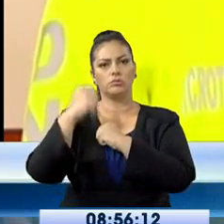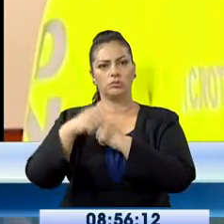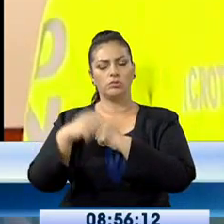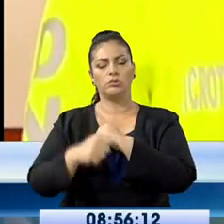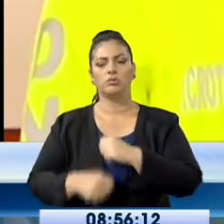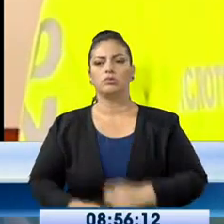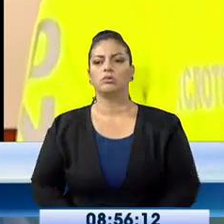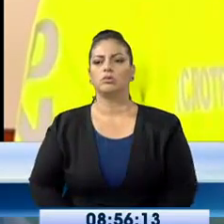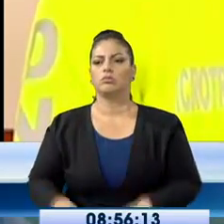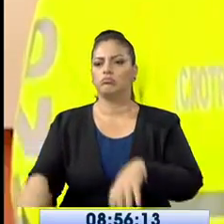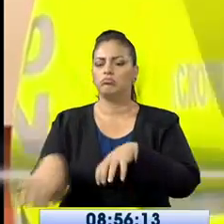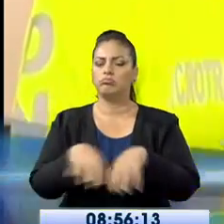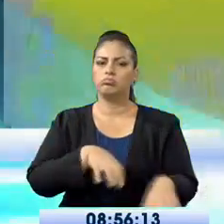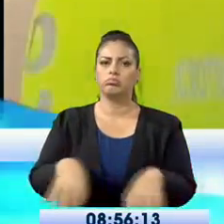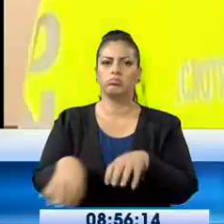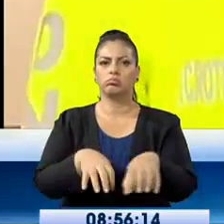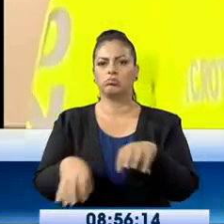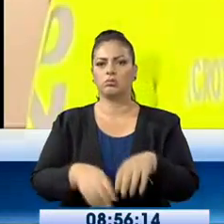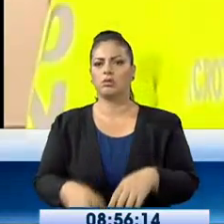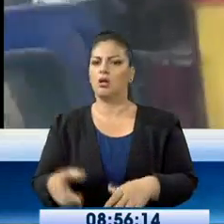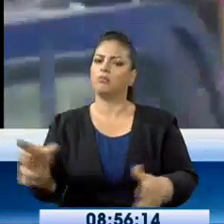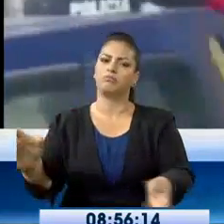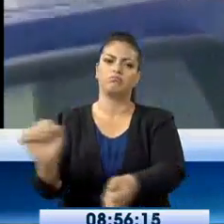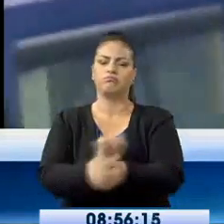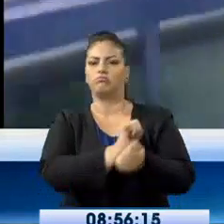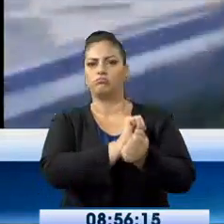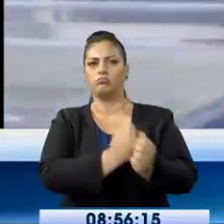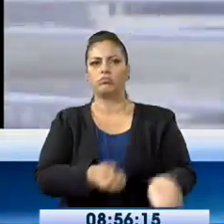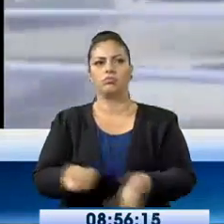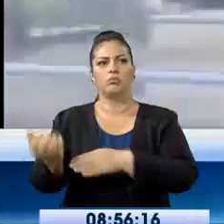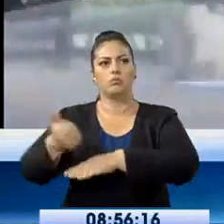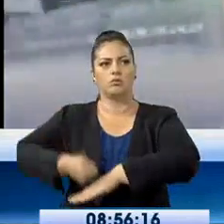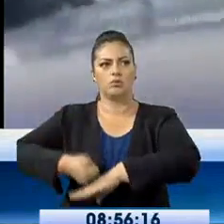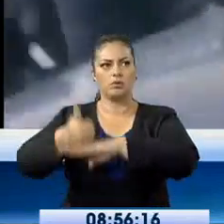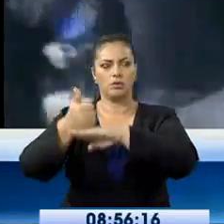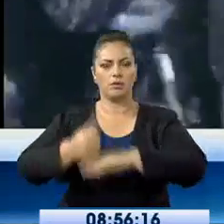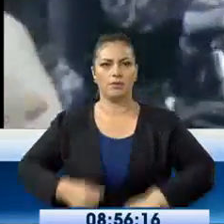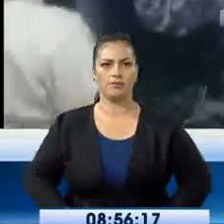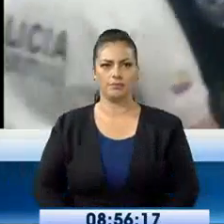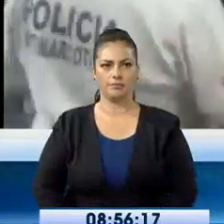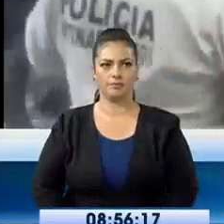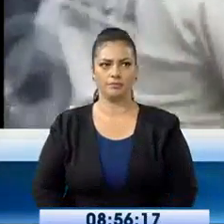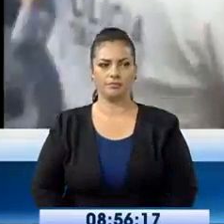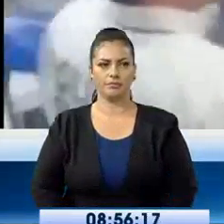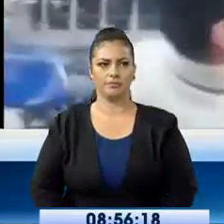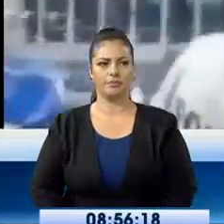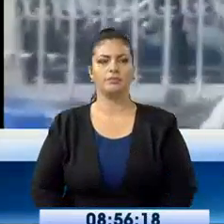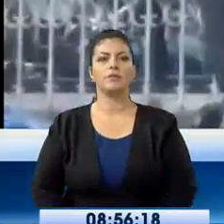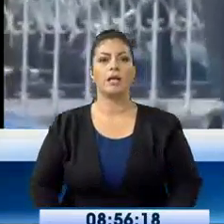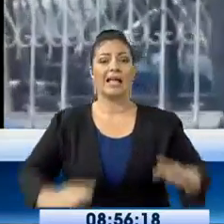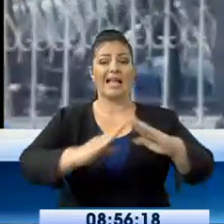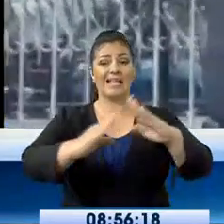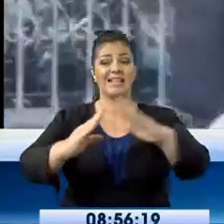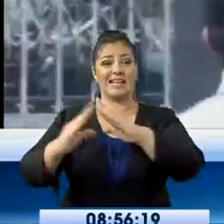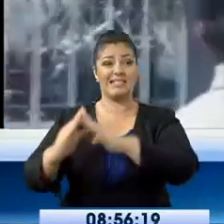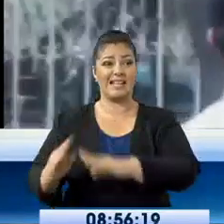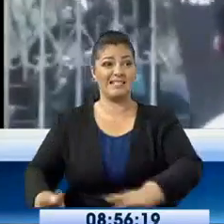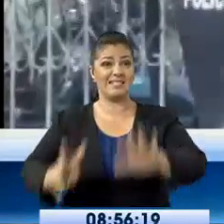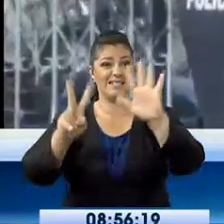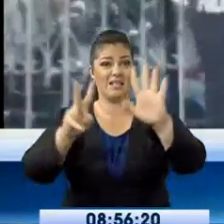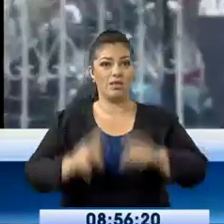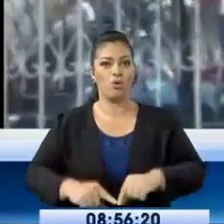operativos pertinentes y ponerlos a orden de las autoridades. El domicilio en cuestión y otros 7 fueron allanados por agentes